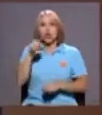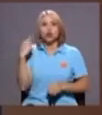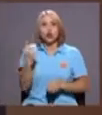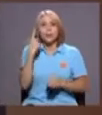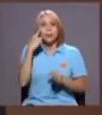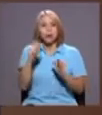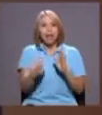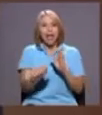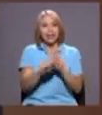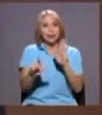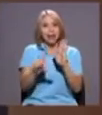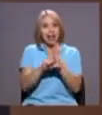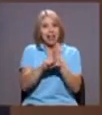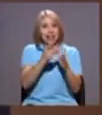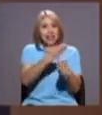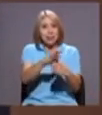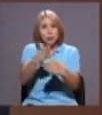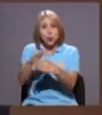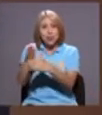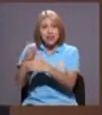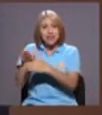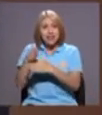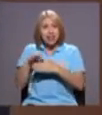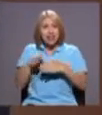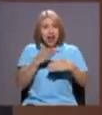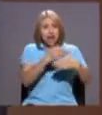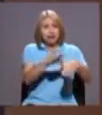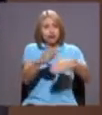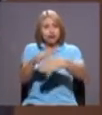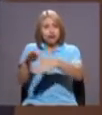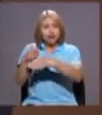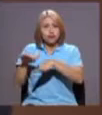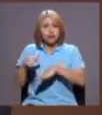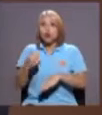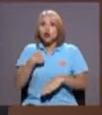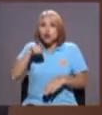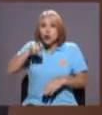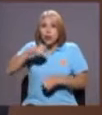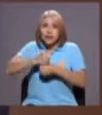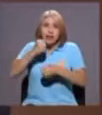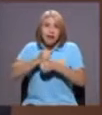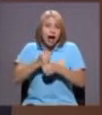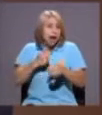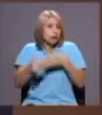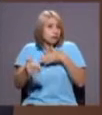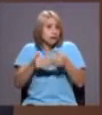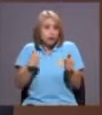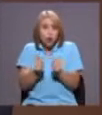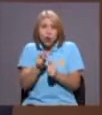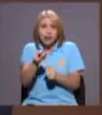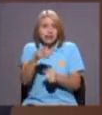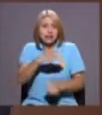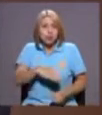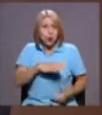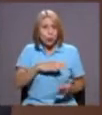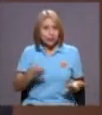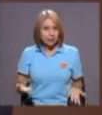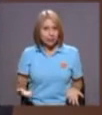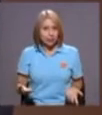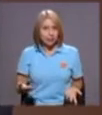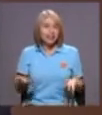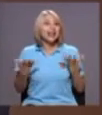dividida, como lo está, y uno tiene que trabajar en función de esas condiciones, ¿no? Ya la idea de